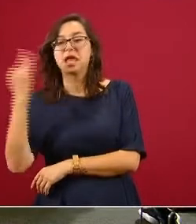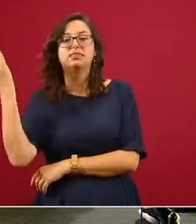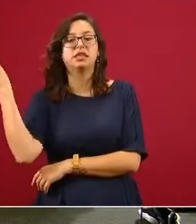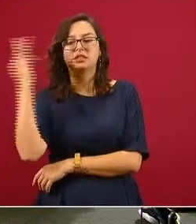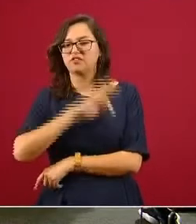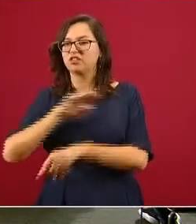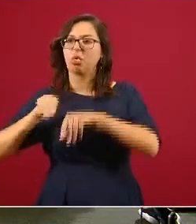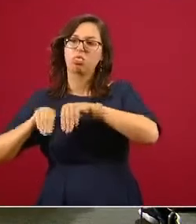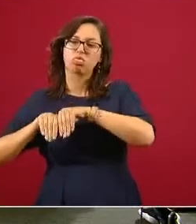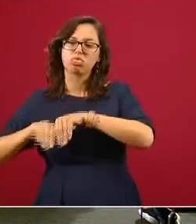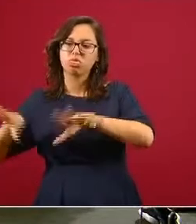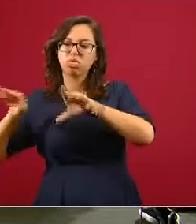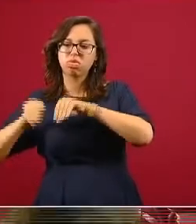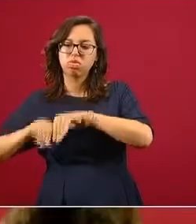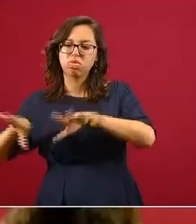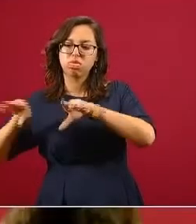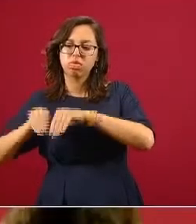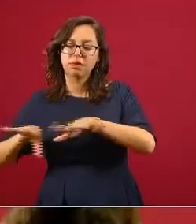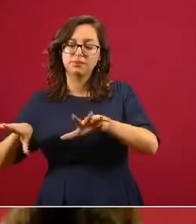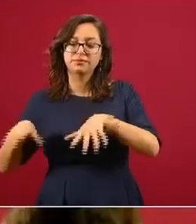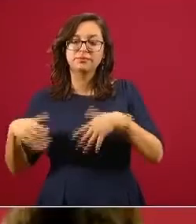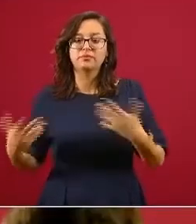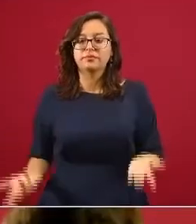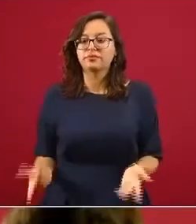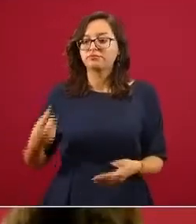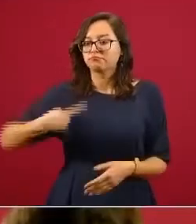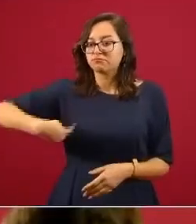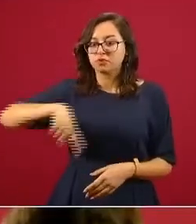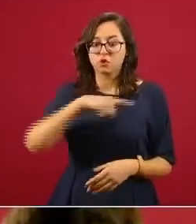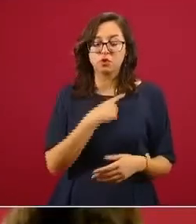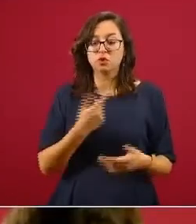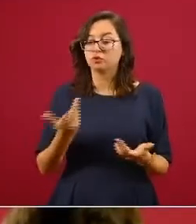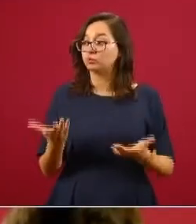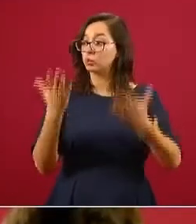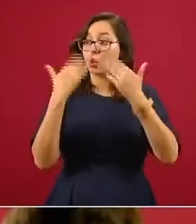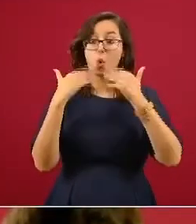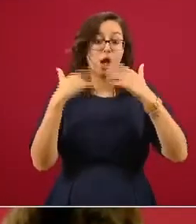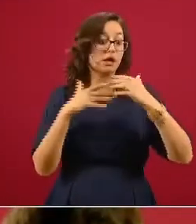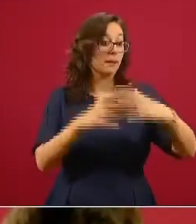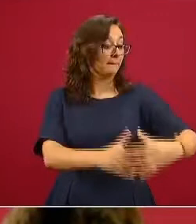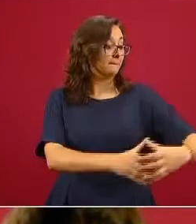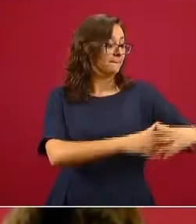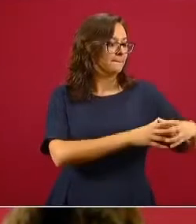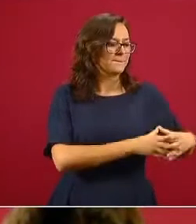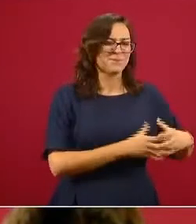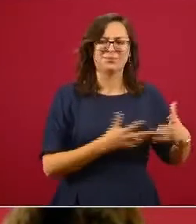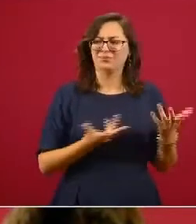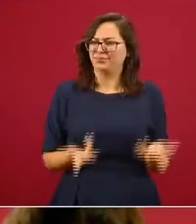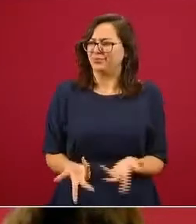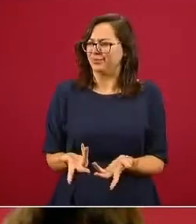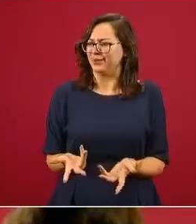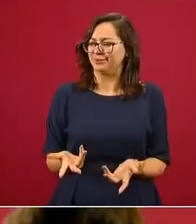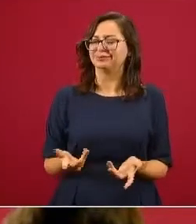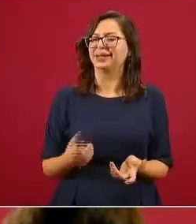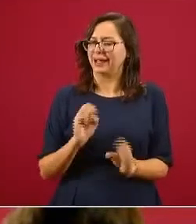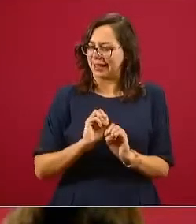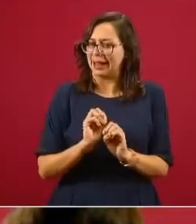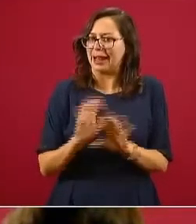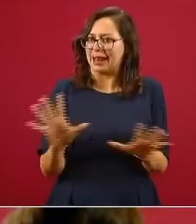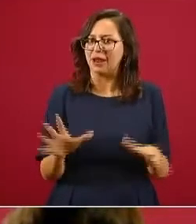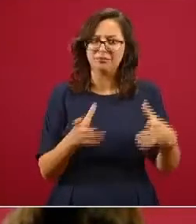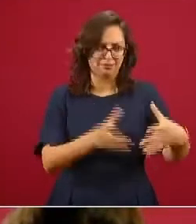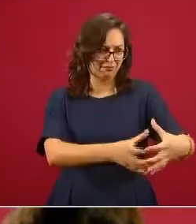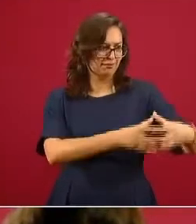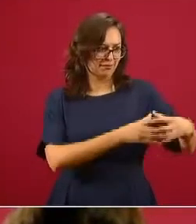confundido a algunas ciudadanas y ciudadanos, de que no hicimos contención. No habría razón para no hacerla, dado que es una intervención